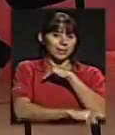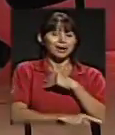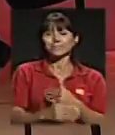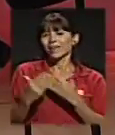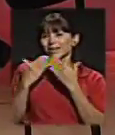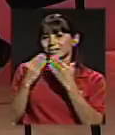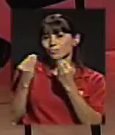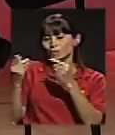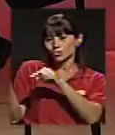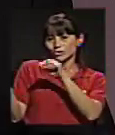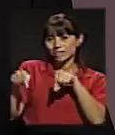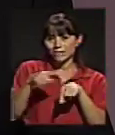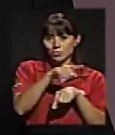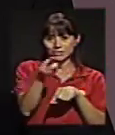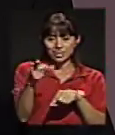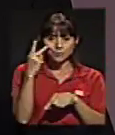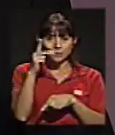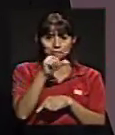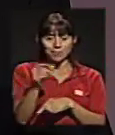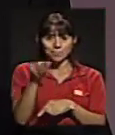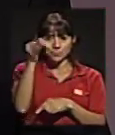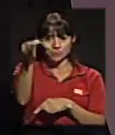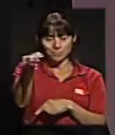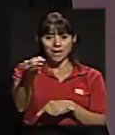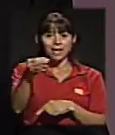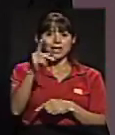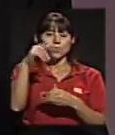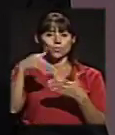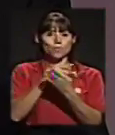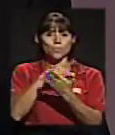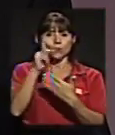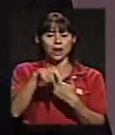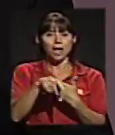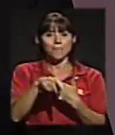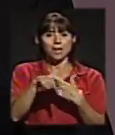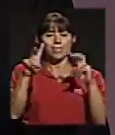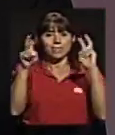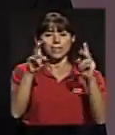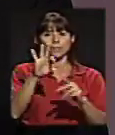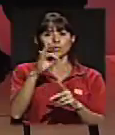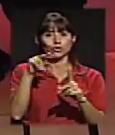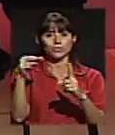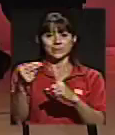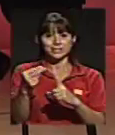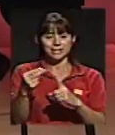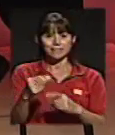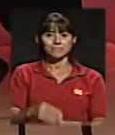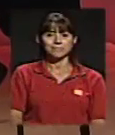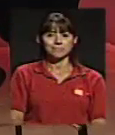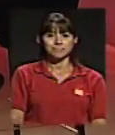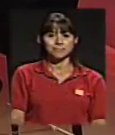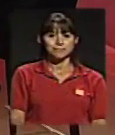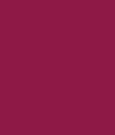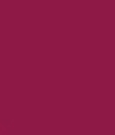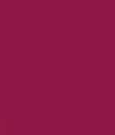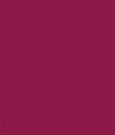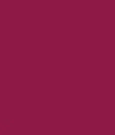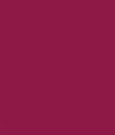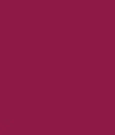ustedes por acompañarnos. Nos vemos la próxima semana en un nuevo programa de Puntos de Vista. Hasta entonces.